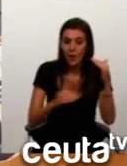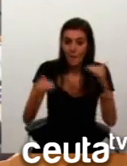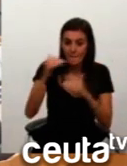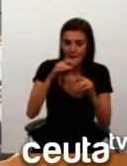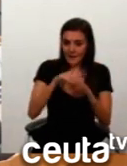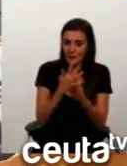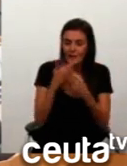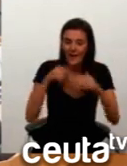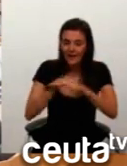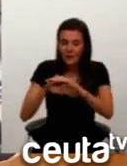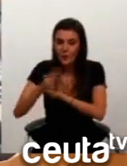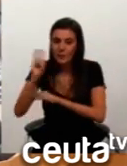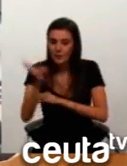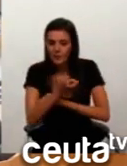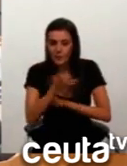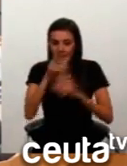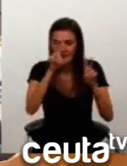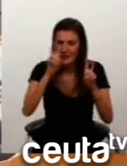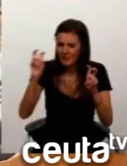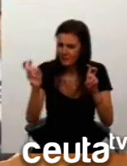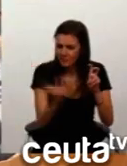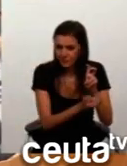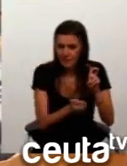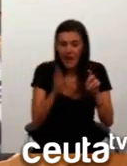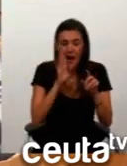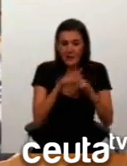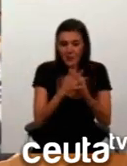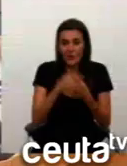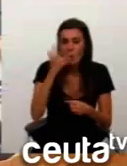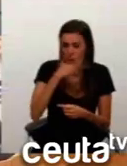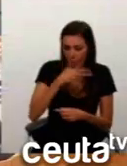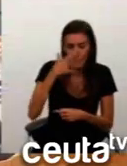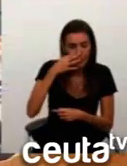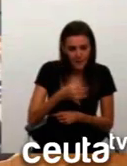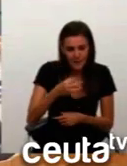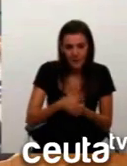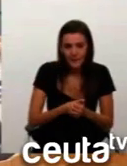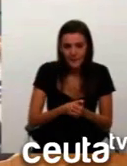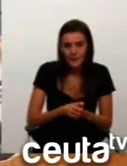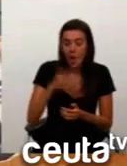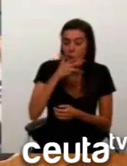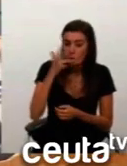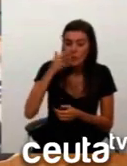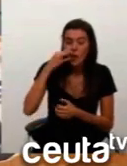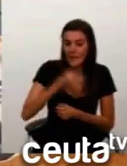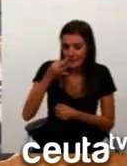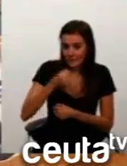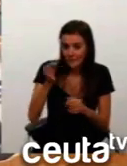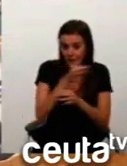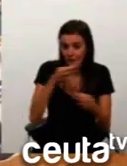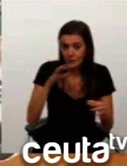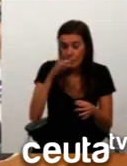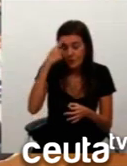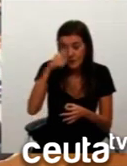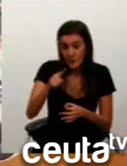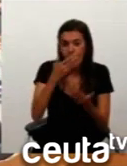que gestionar más asuntos. Y esto usted lo conoce perfectamente. Y eso usted lo conoce perfectamente. Pero como usted